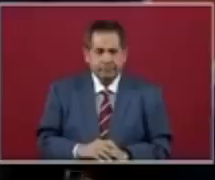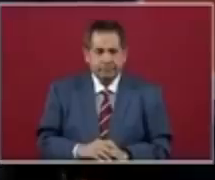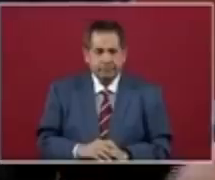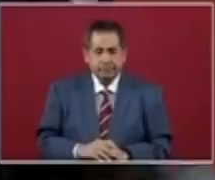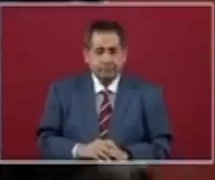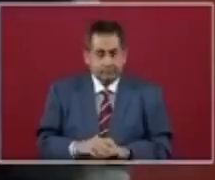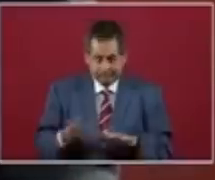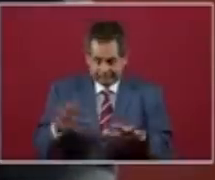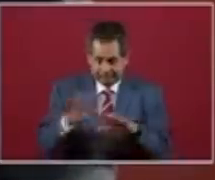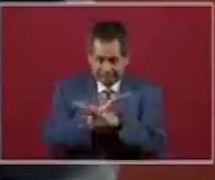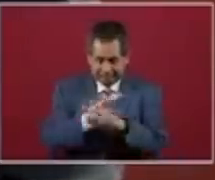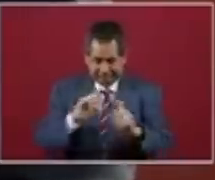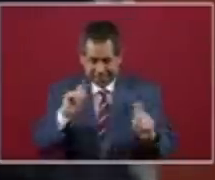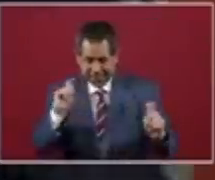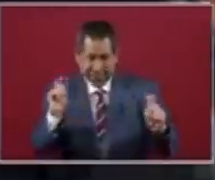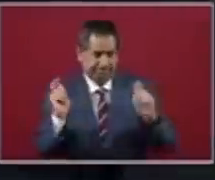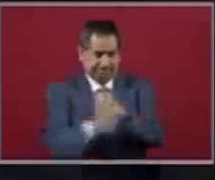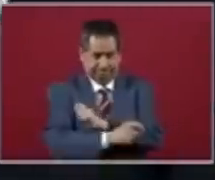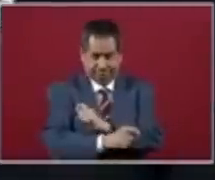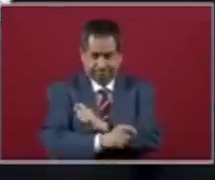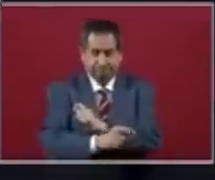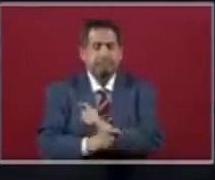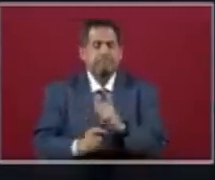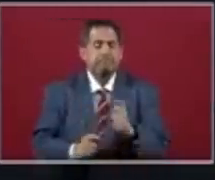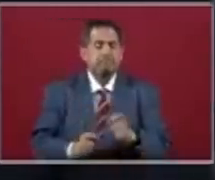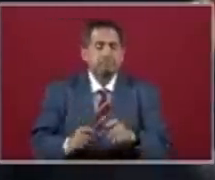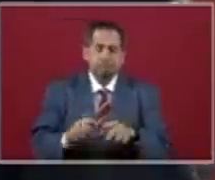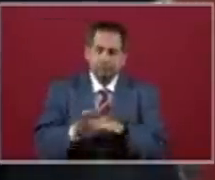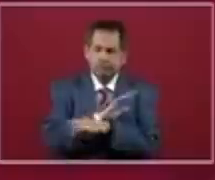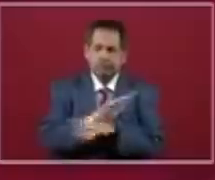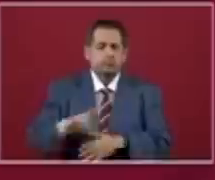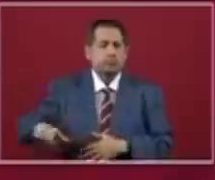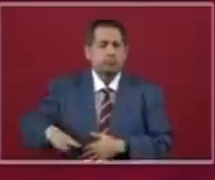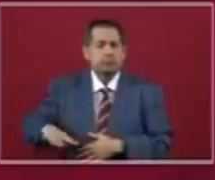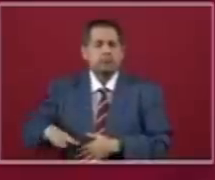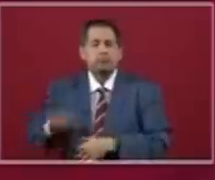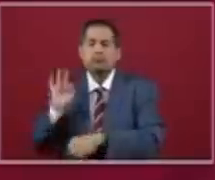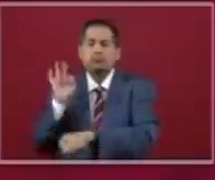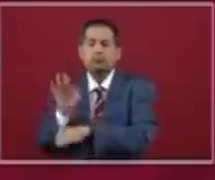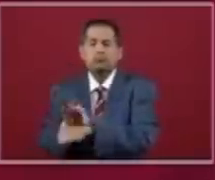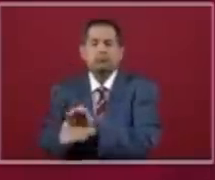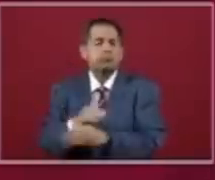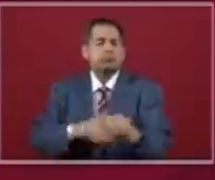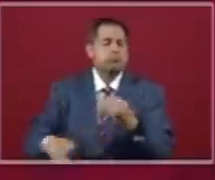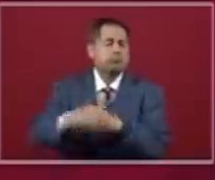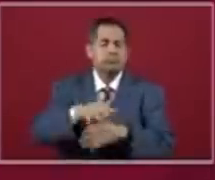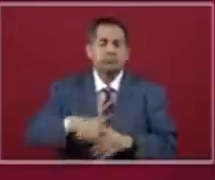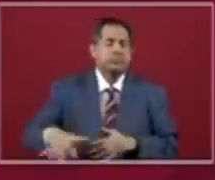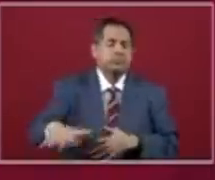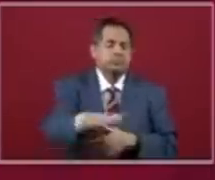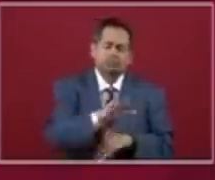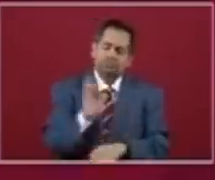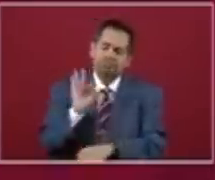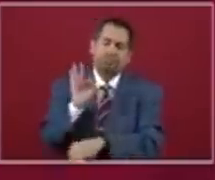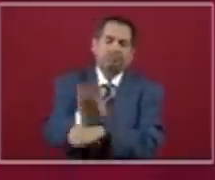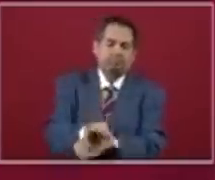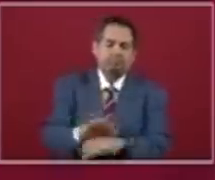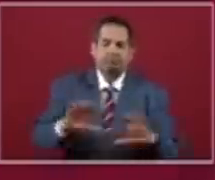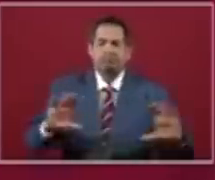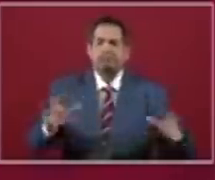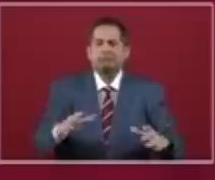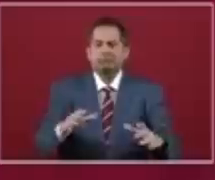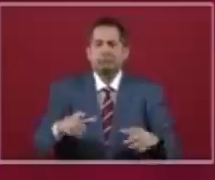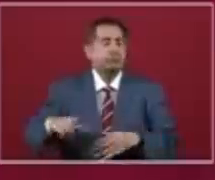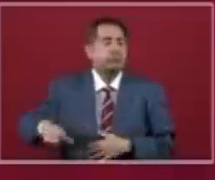El cambio es que el gobierno represente a todos y que no esté